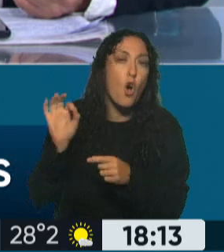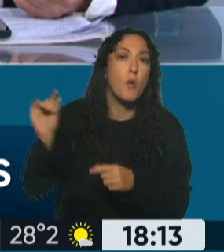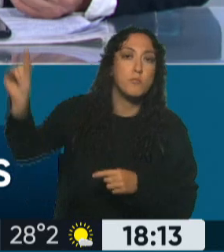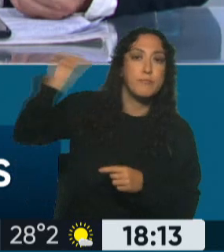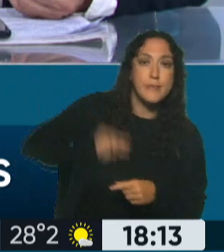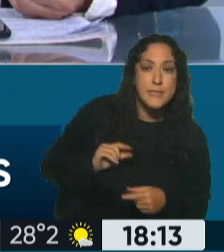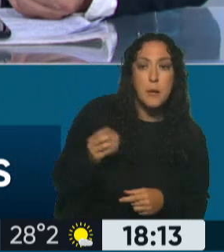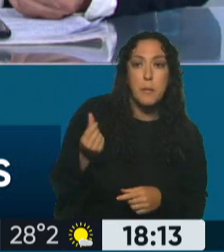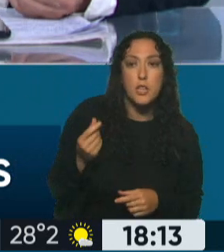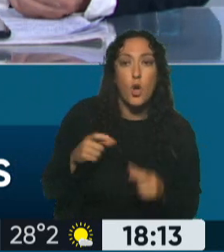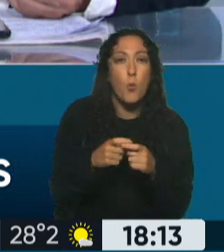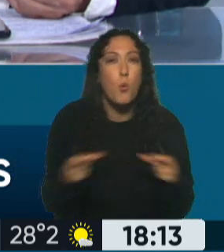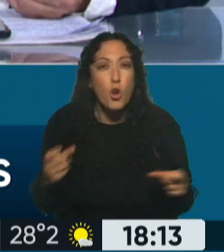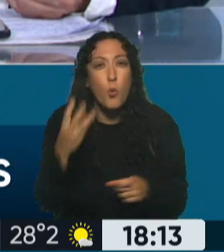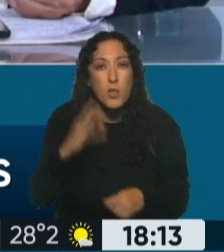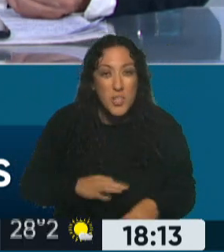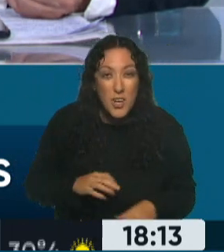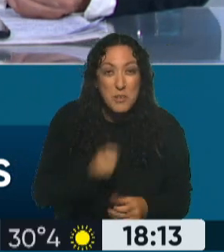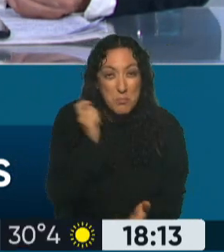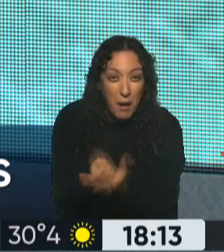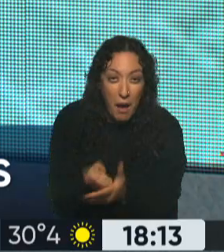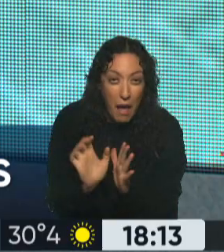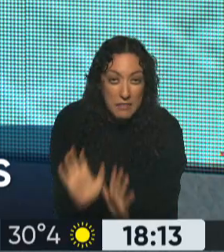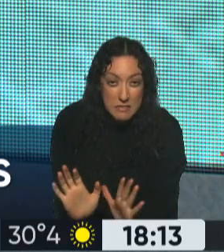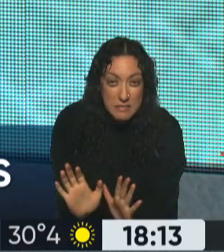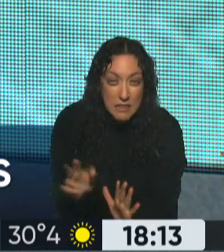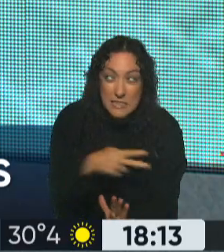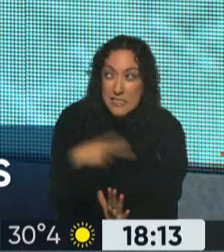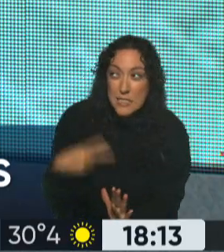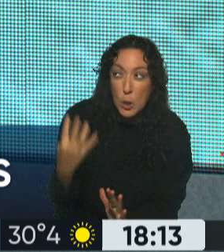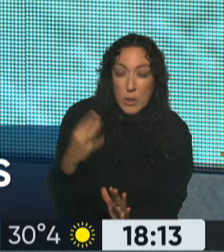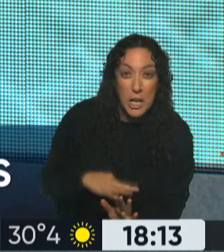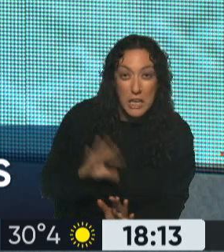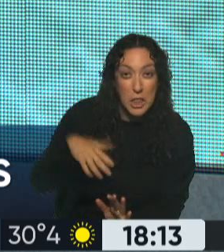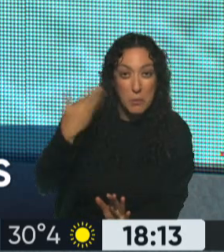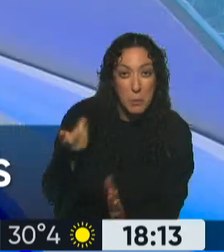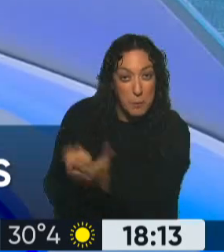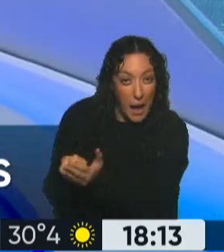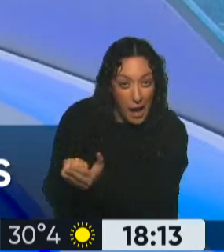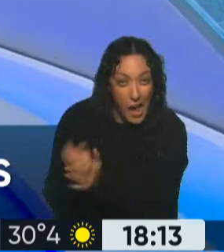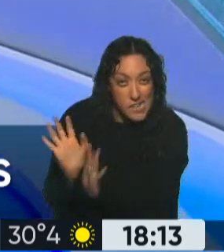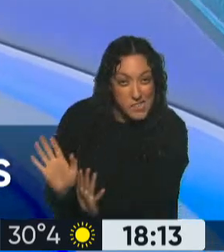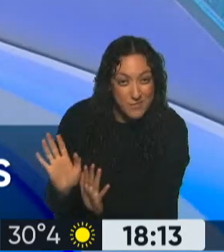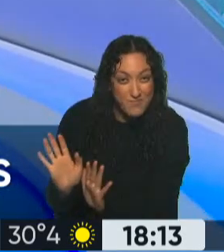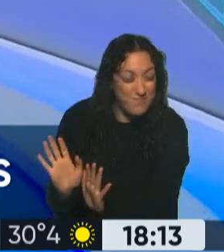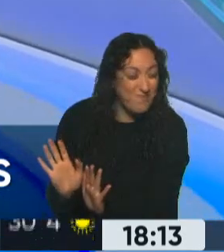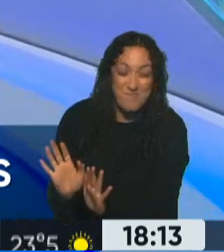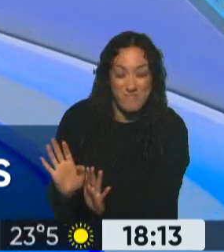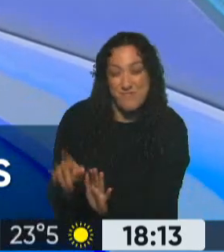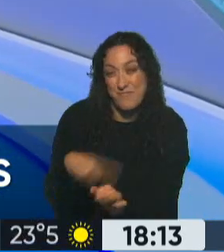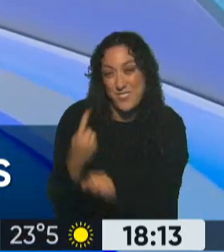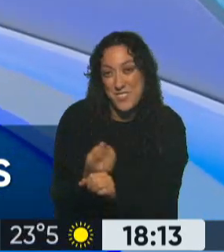Bono claro le va a dar un Bono a 4 años ar el chino le vas a dar un Bono de 4 años bueno 4 años no con eso no se